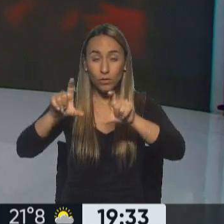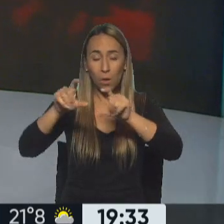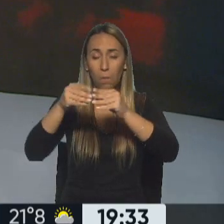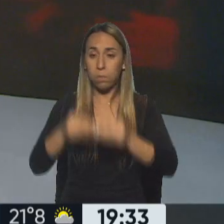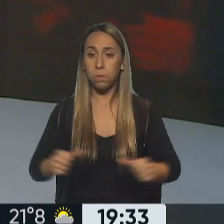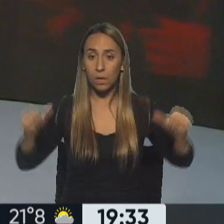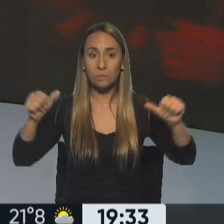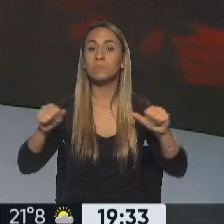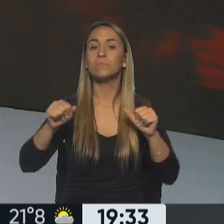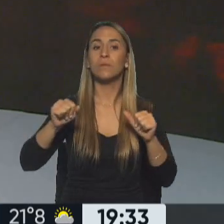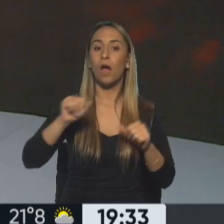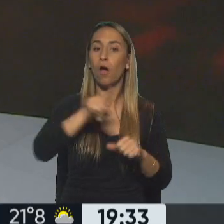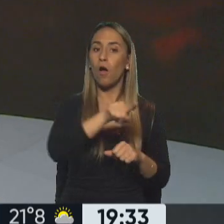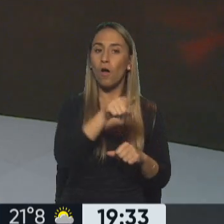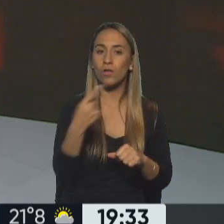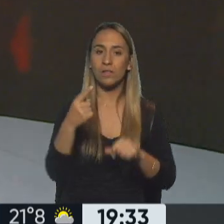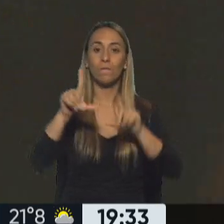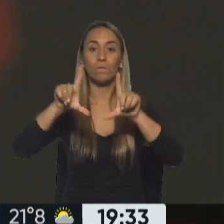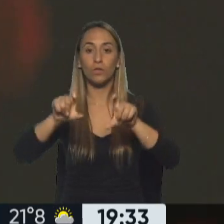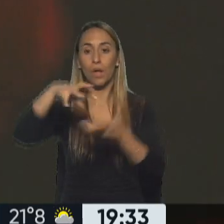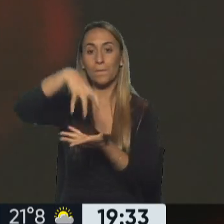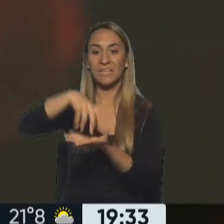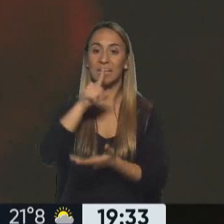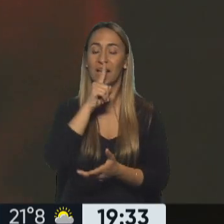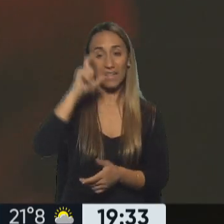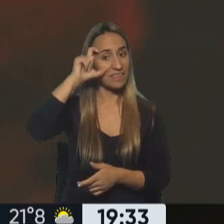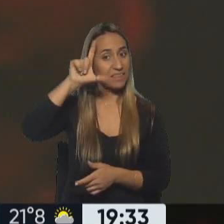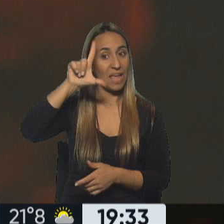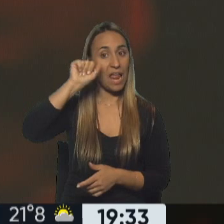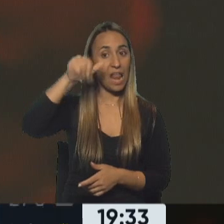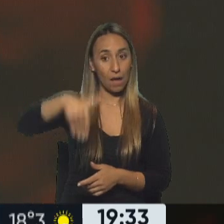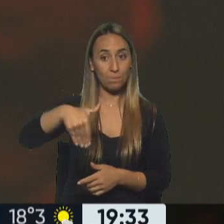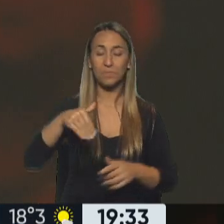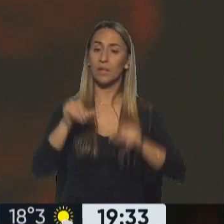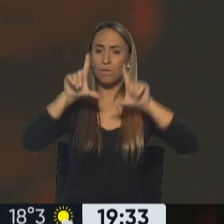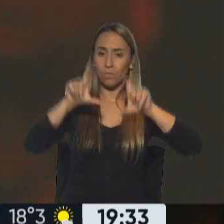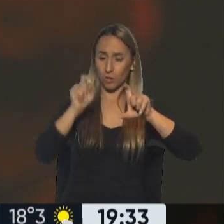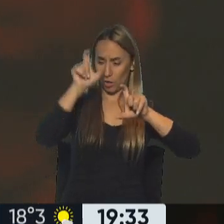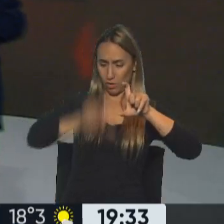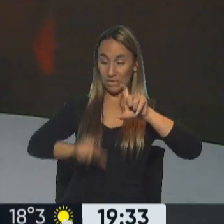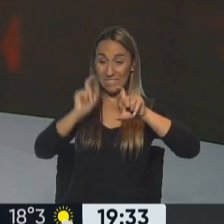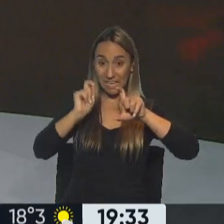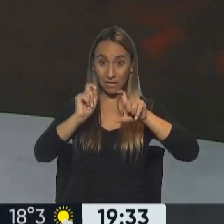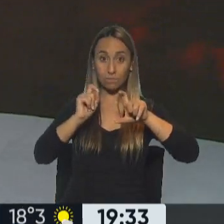mentira y vamos a una foto de tela El fotógrafo es Jorge Sánchez